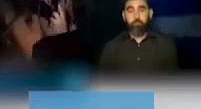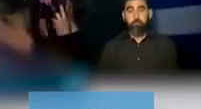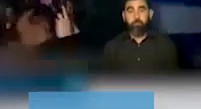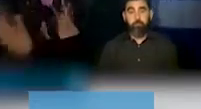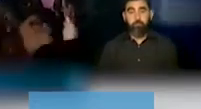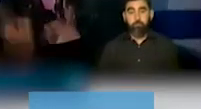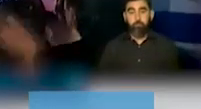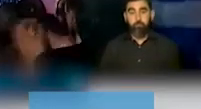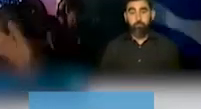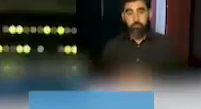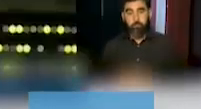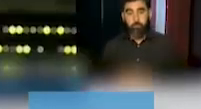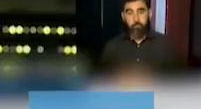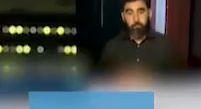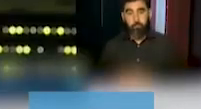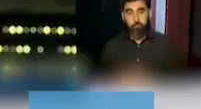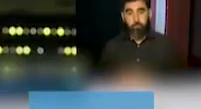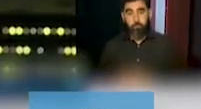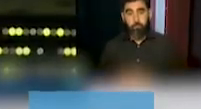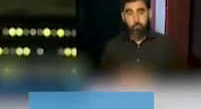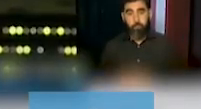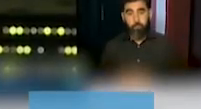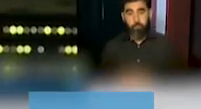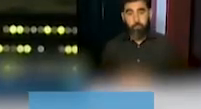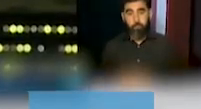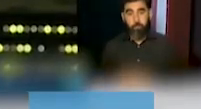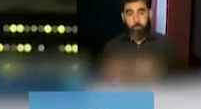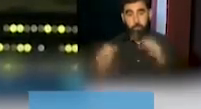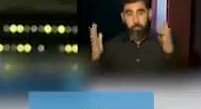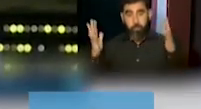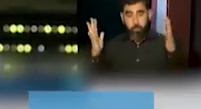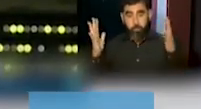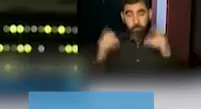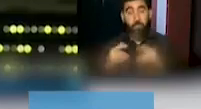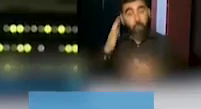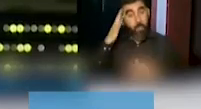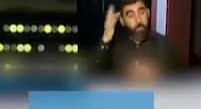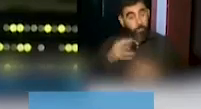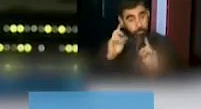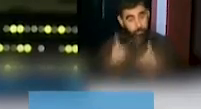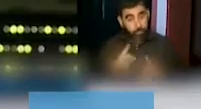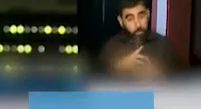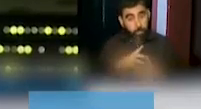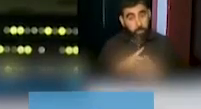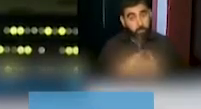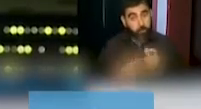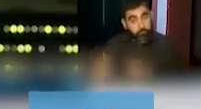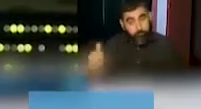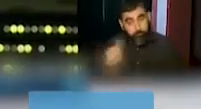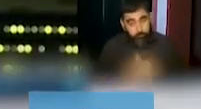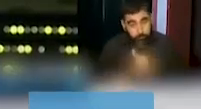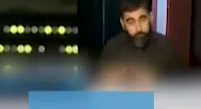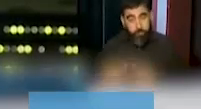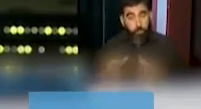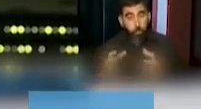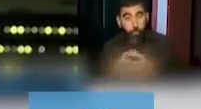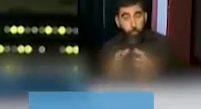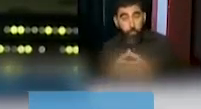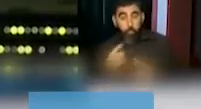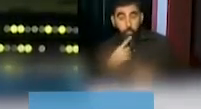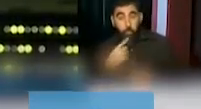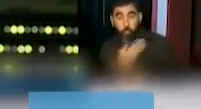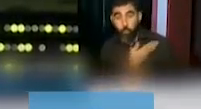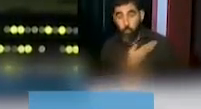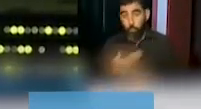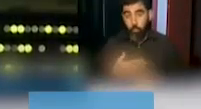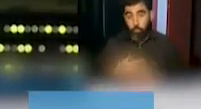dirían que el programa de Cabildo Abierto raya, Guido Manini Ríos, sí, está en la cara de él? ¿Está en el cuerpo de él, en esa